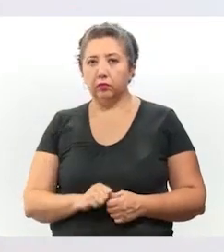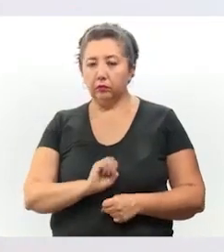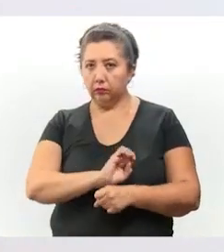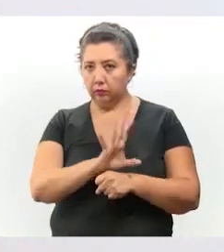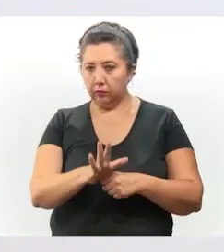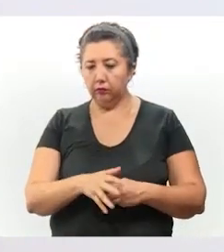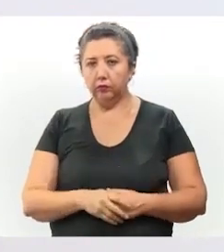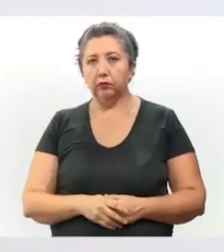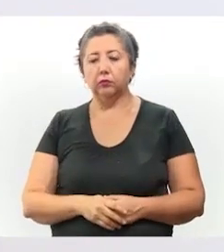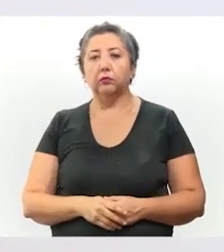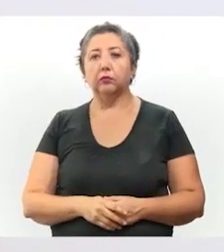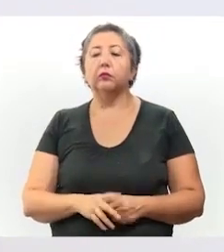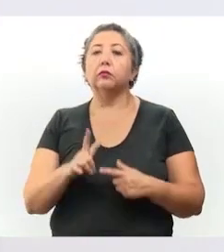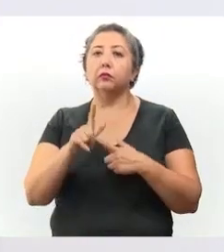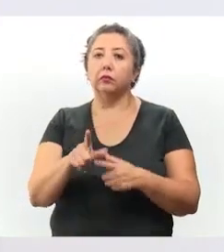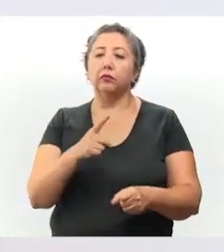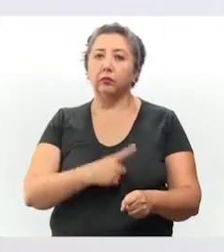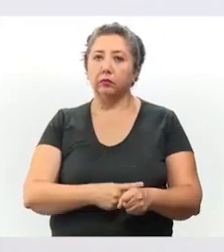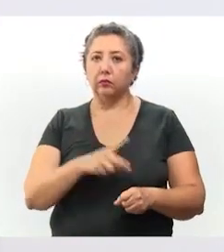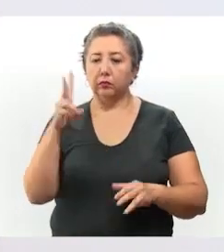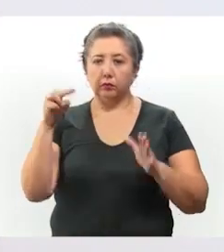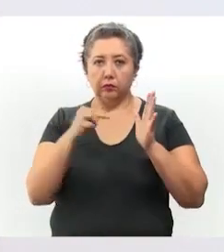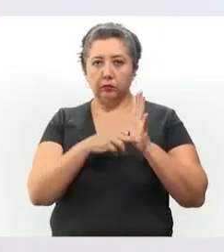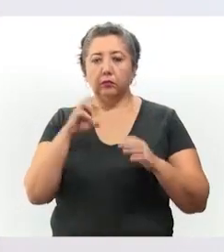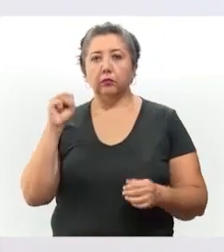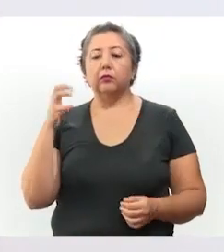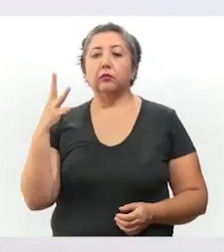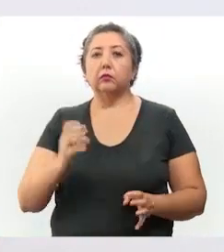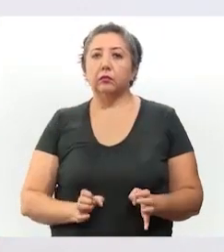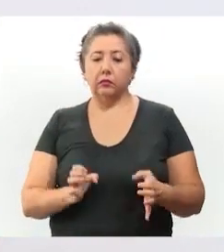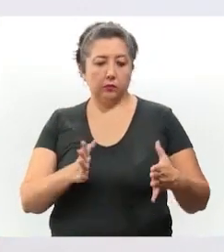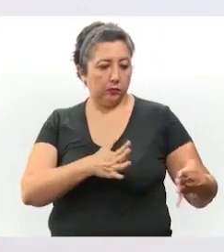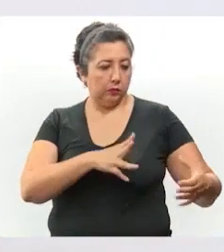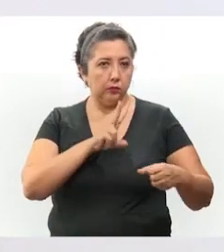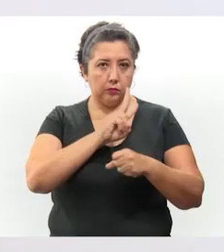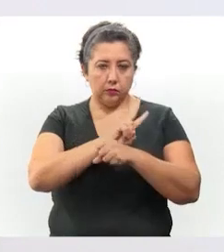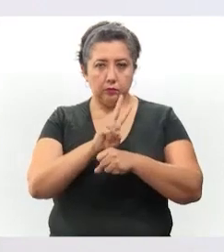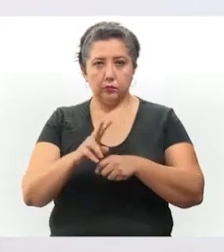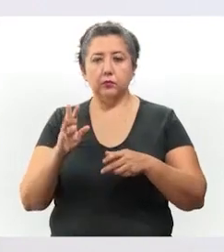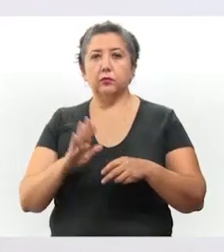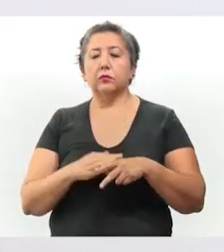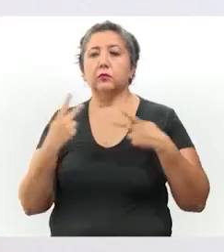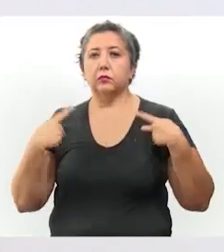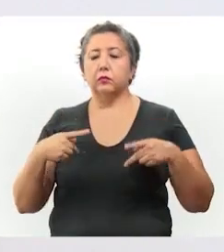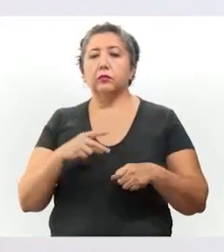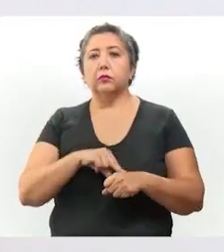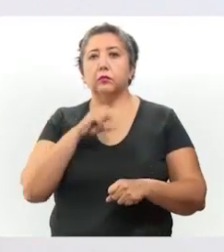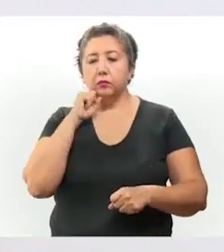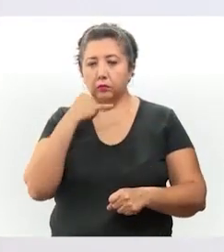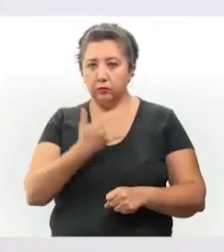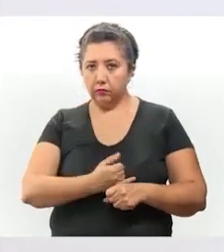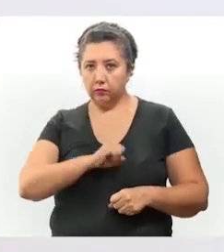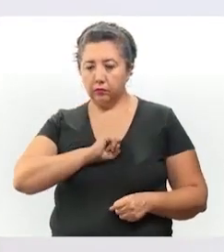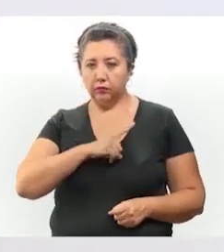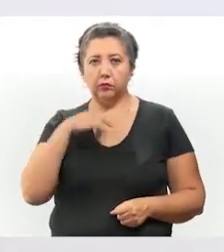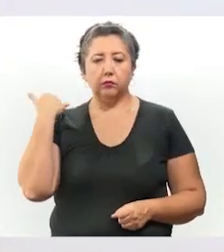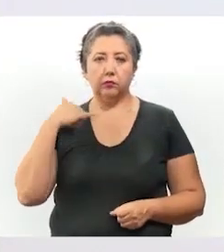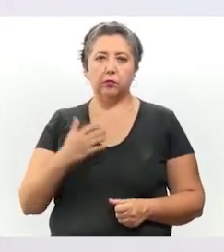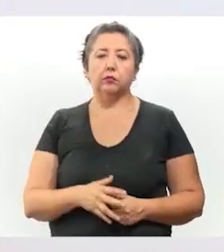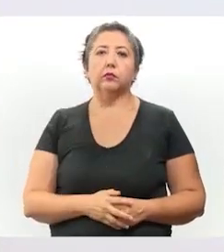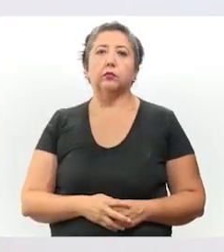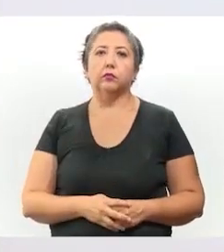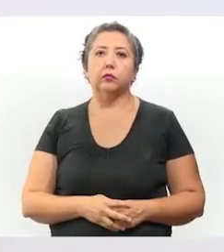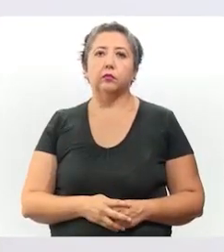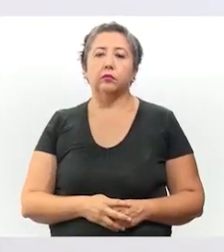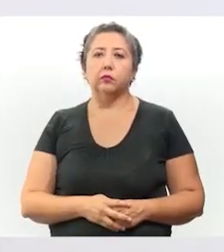del coronavirus. De los casos activos, 2.063 están estables, aislados, monitoreados por personal médico de la Secretaría de Salud